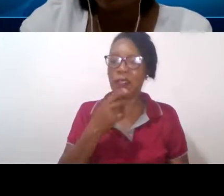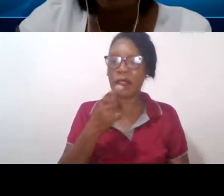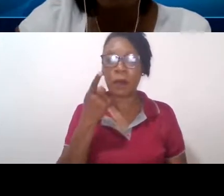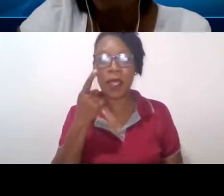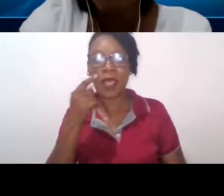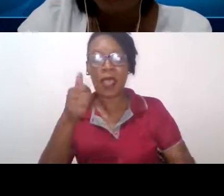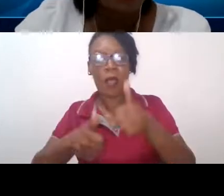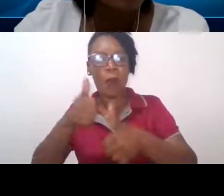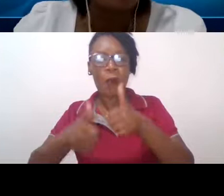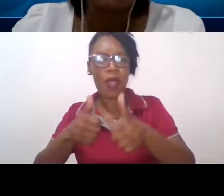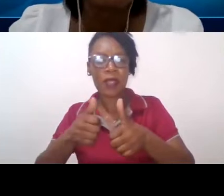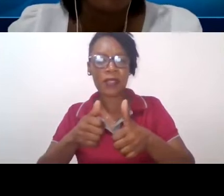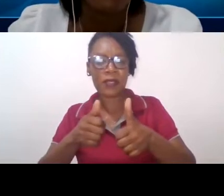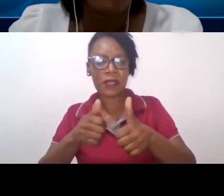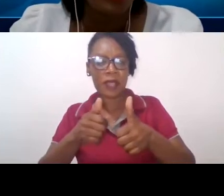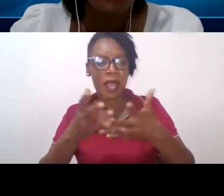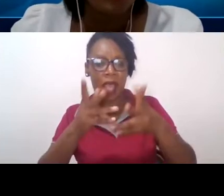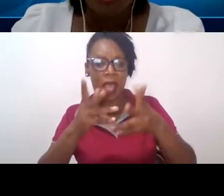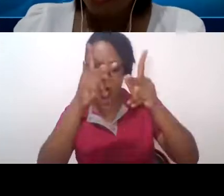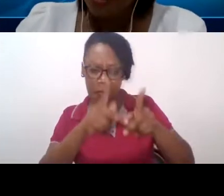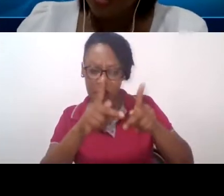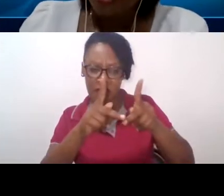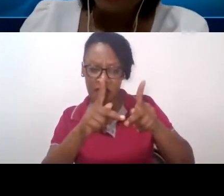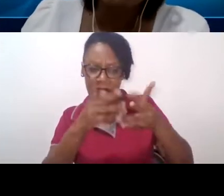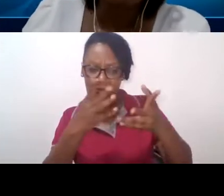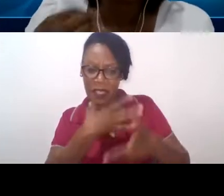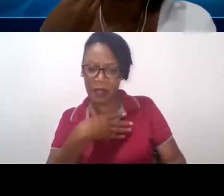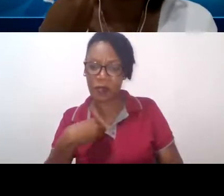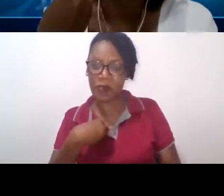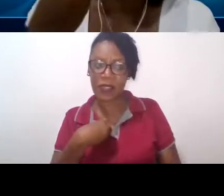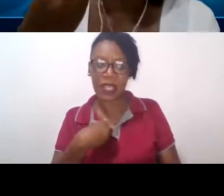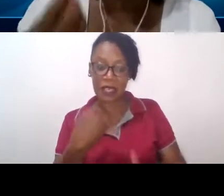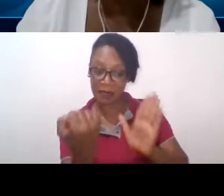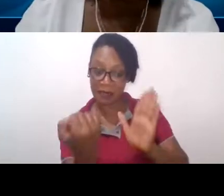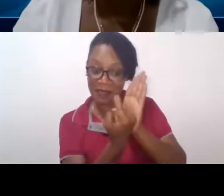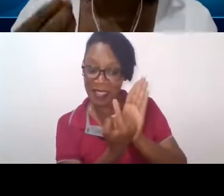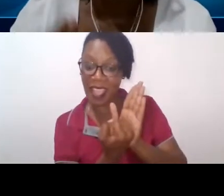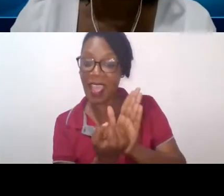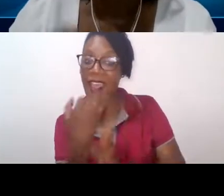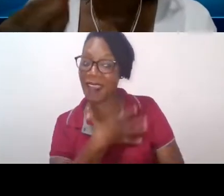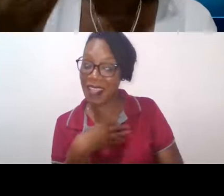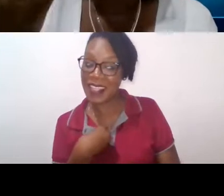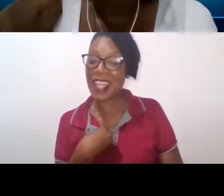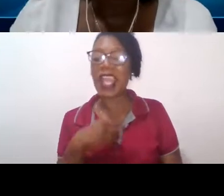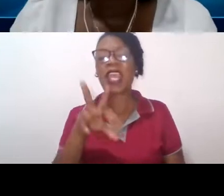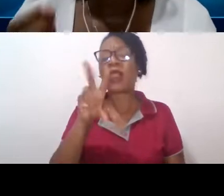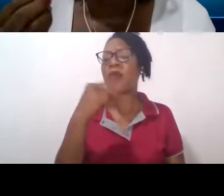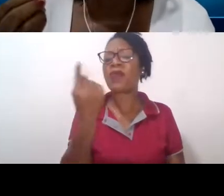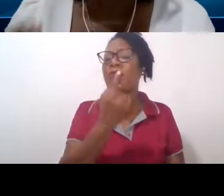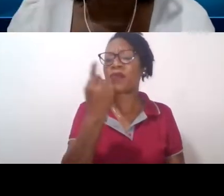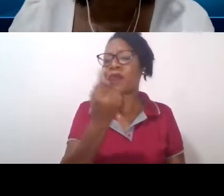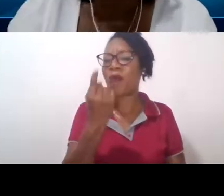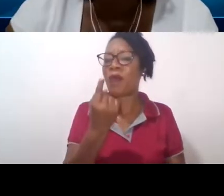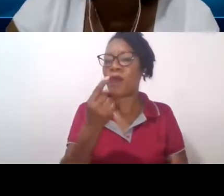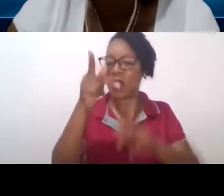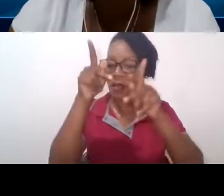utilícelo en algún material que usted va a trabajar con los niños. Vean, y eso no solamente con el niño que vive con la